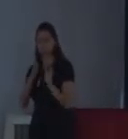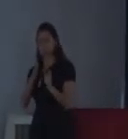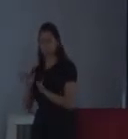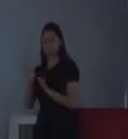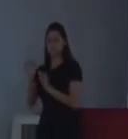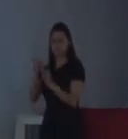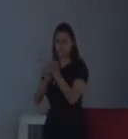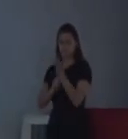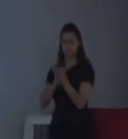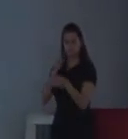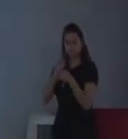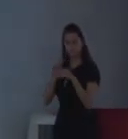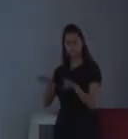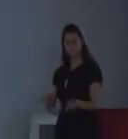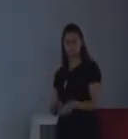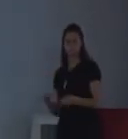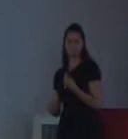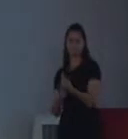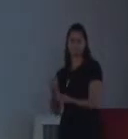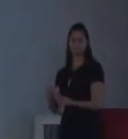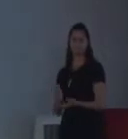actuación.